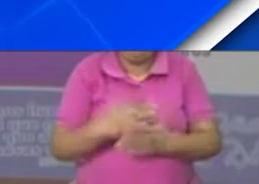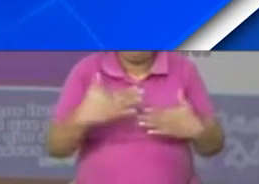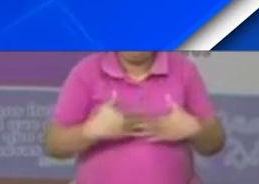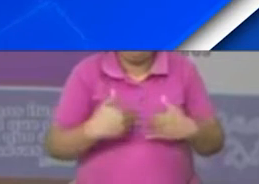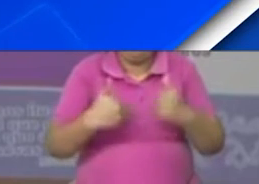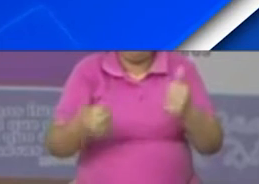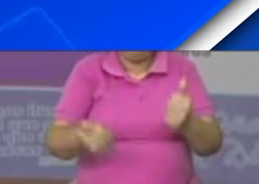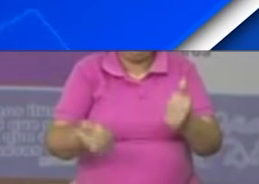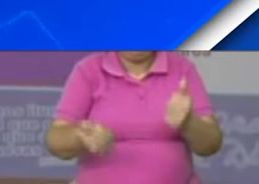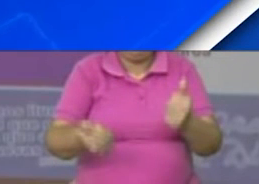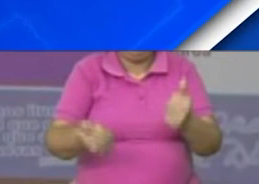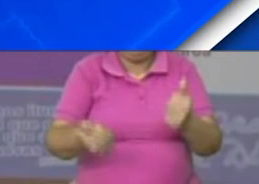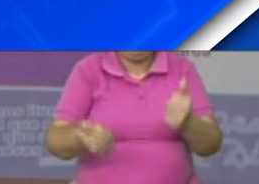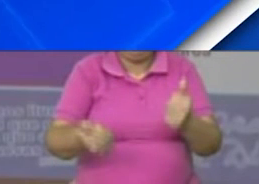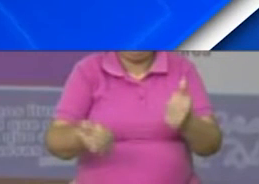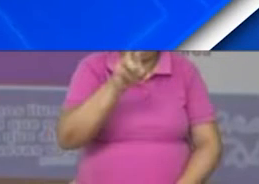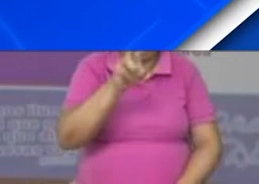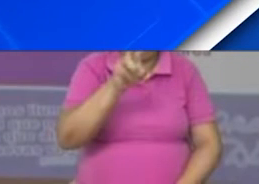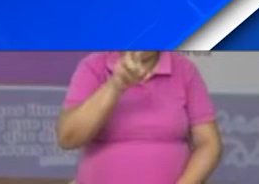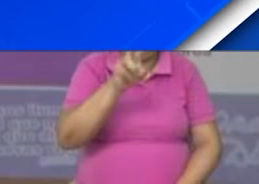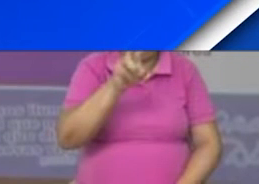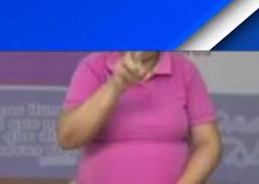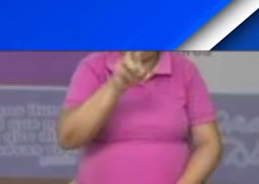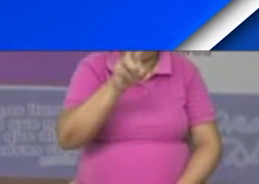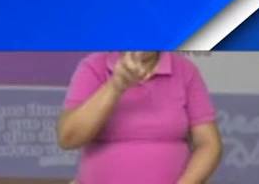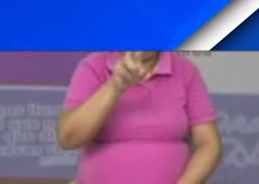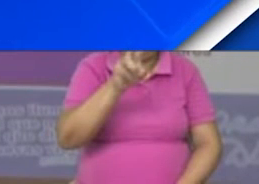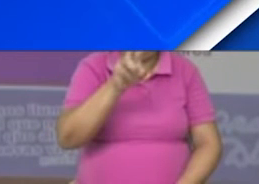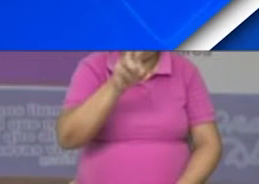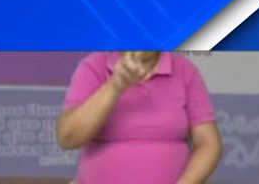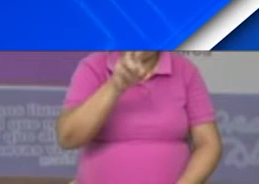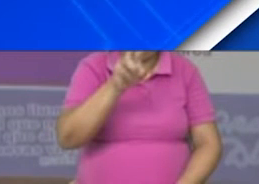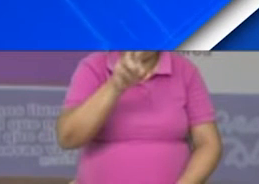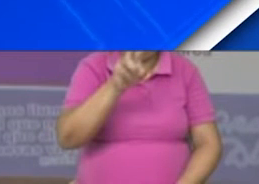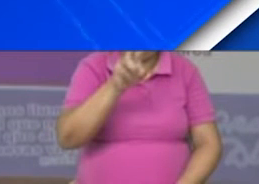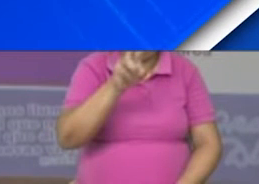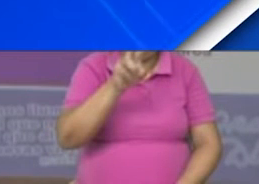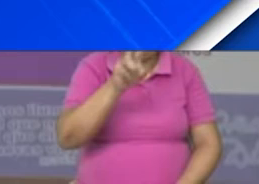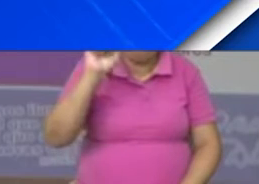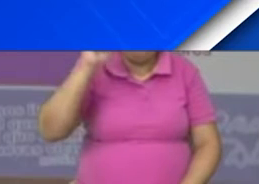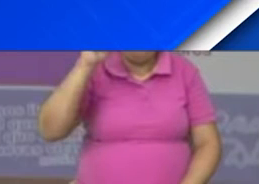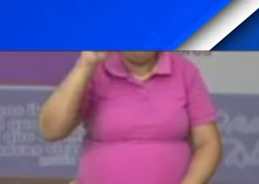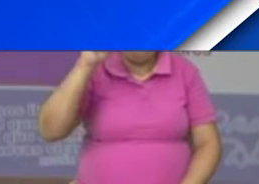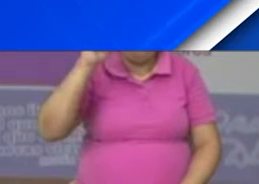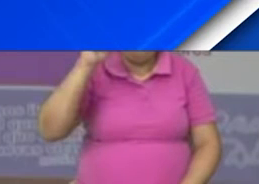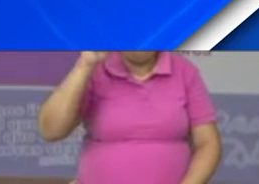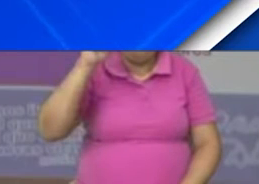salud 21%, educación 21.7%.